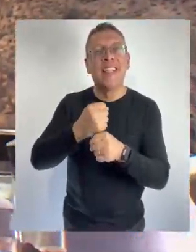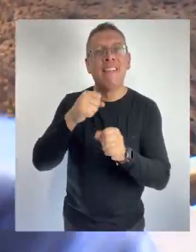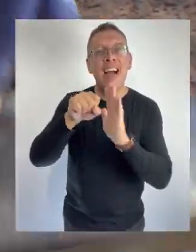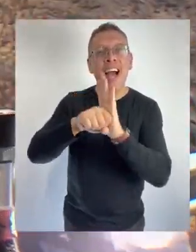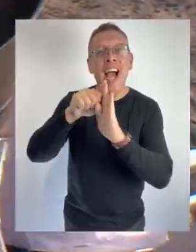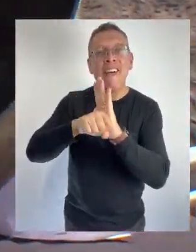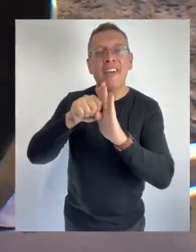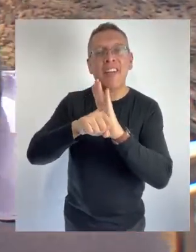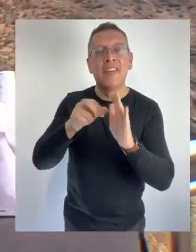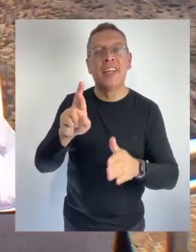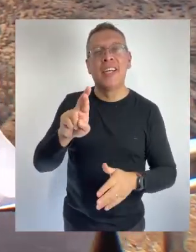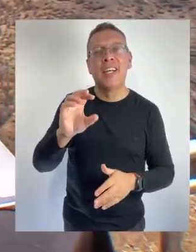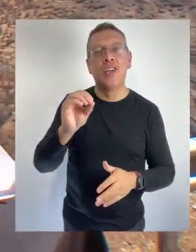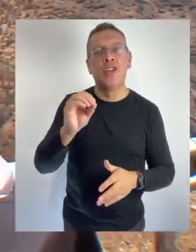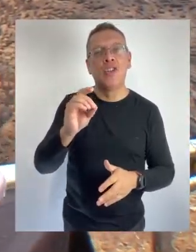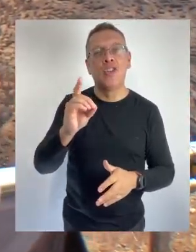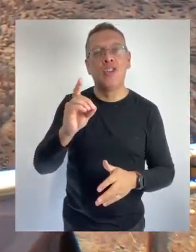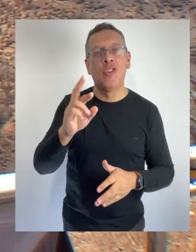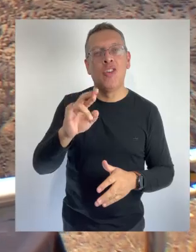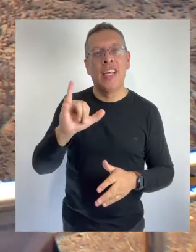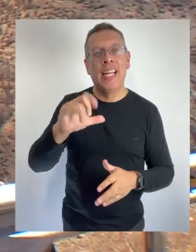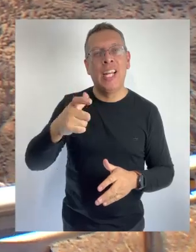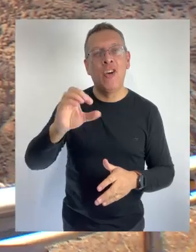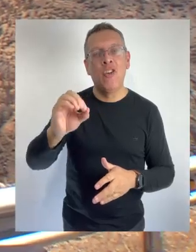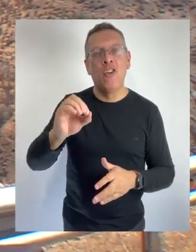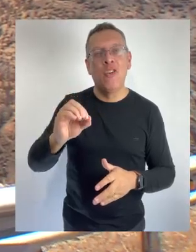Después vamos a hacer